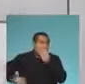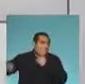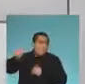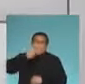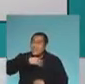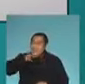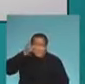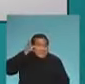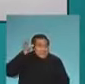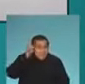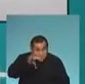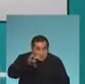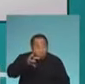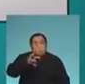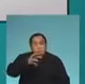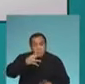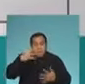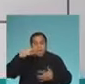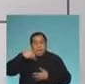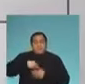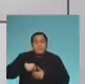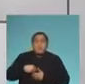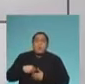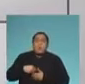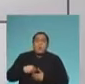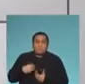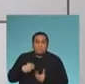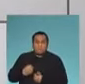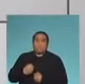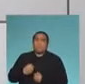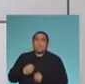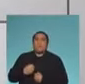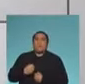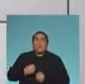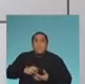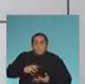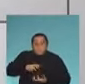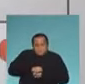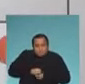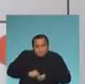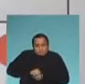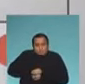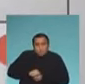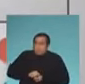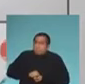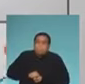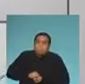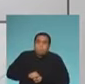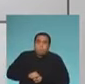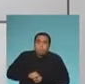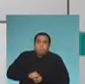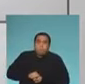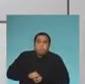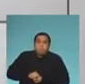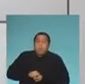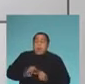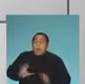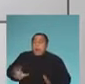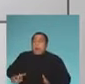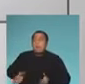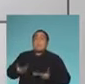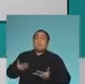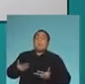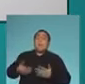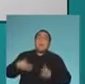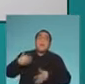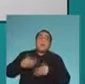nuestro sistema está como distraído en la digestión permanente. Y estamos perdiendo energía desde que nos levantamos hasta que nos